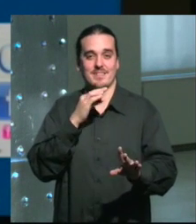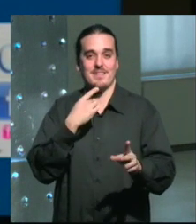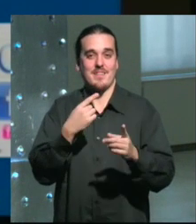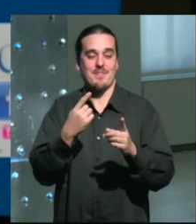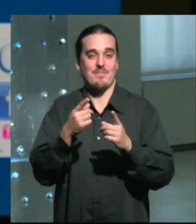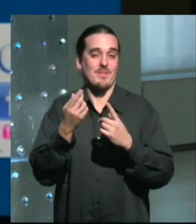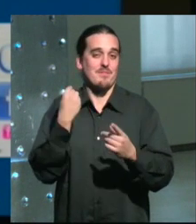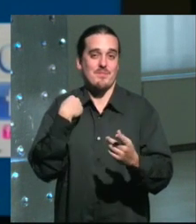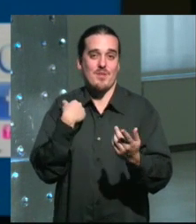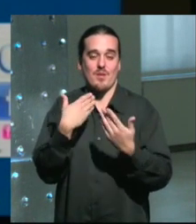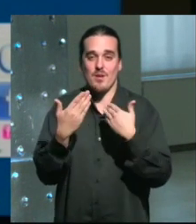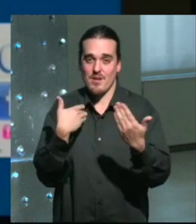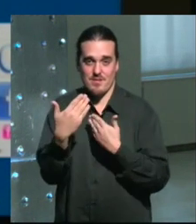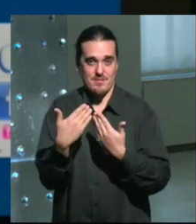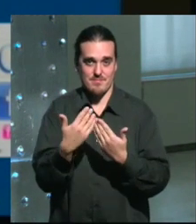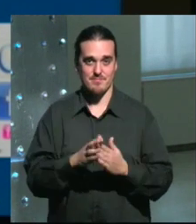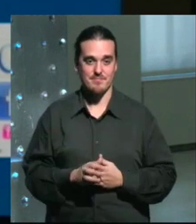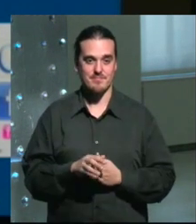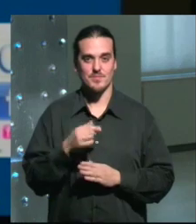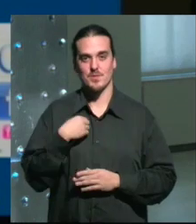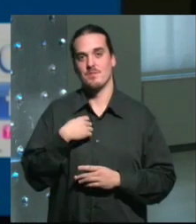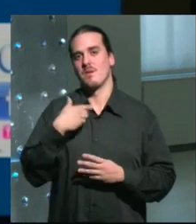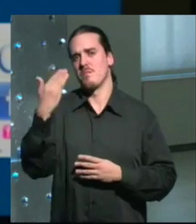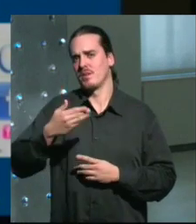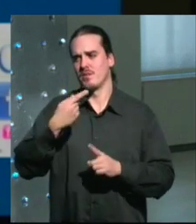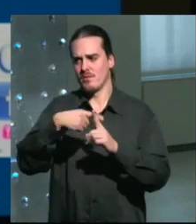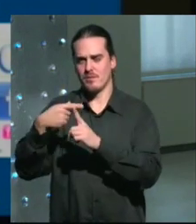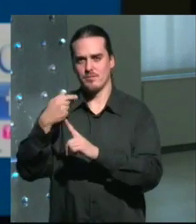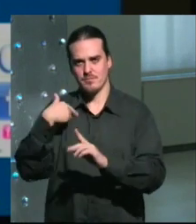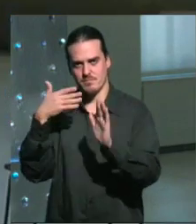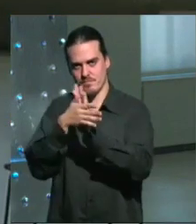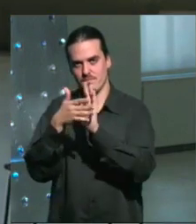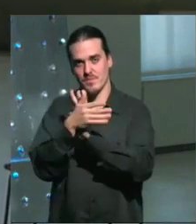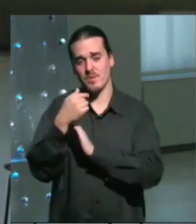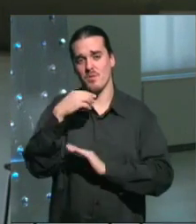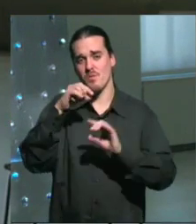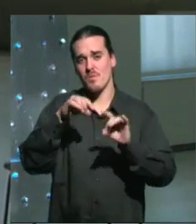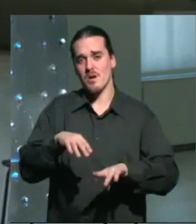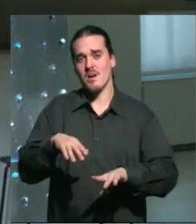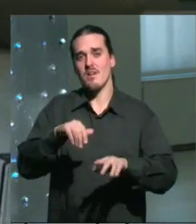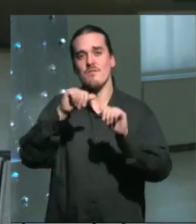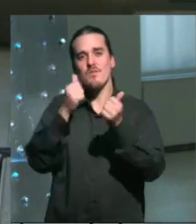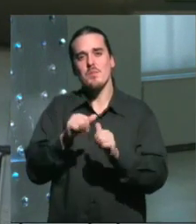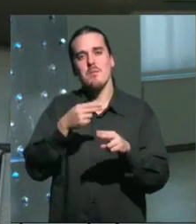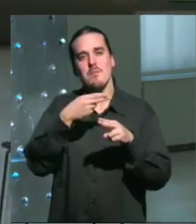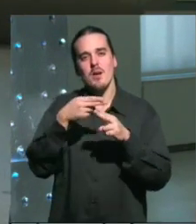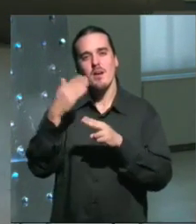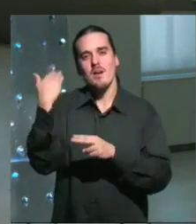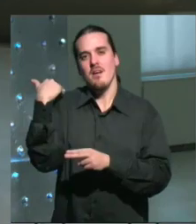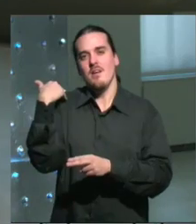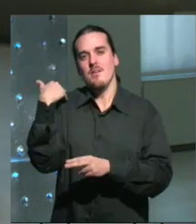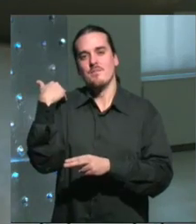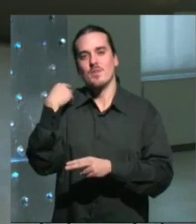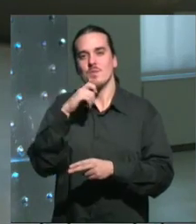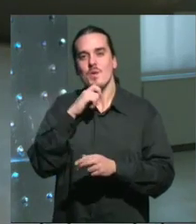cosas que a mí me llaman la atención. En primer lugar, creo francamente que al igual que hubo una transición en la forma en que los políticos hacían campaña,